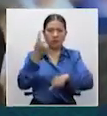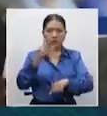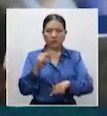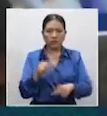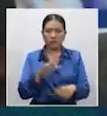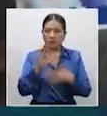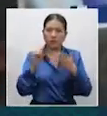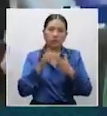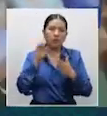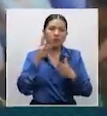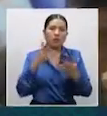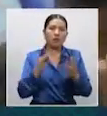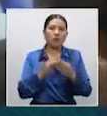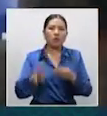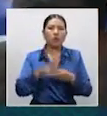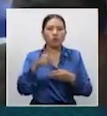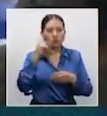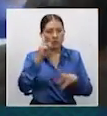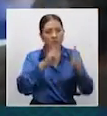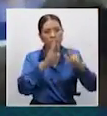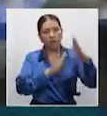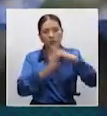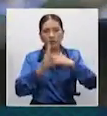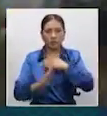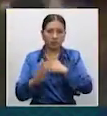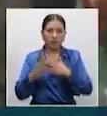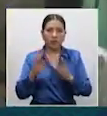a la gente humilde del pueblo para conseguir sus fines